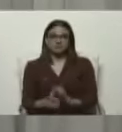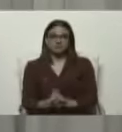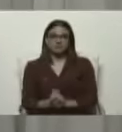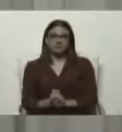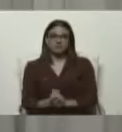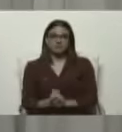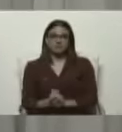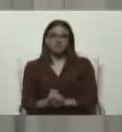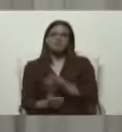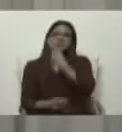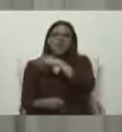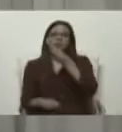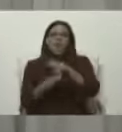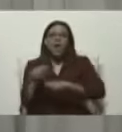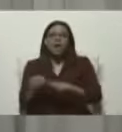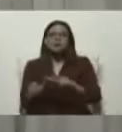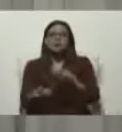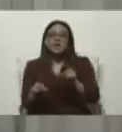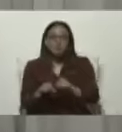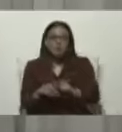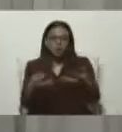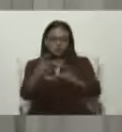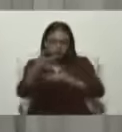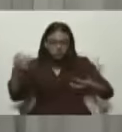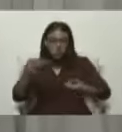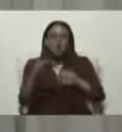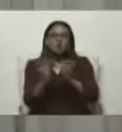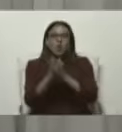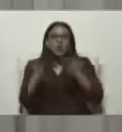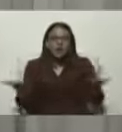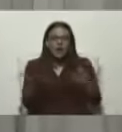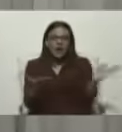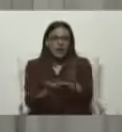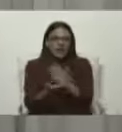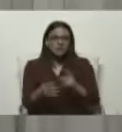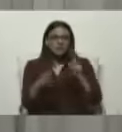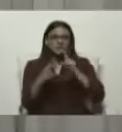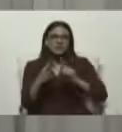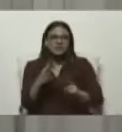Luis Brito ha escrito más novelas, ensayos, crónicas y libros de cuentos